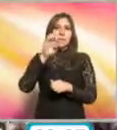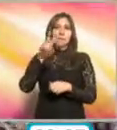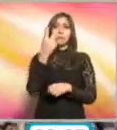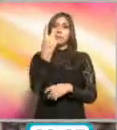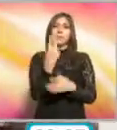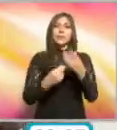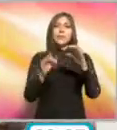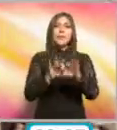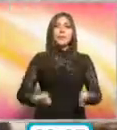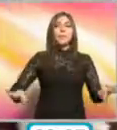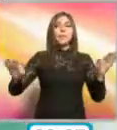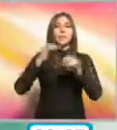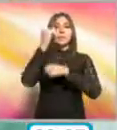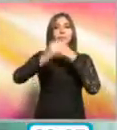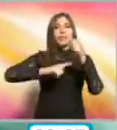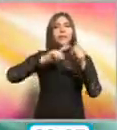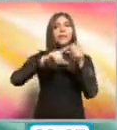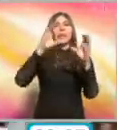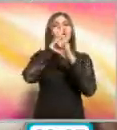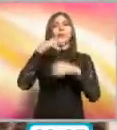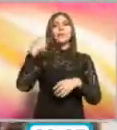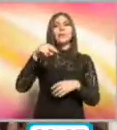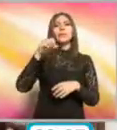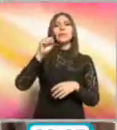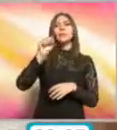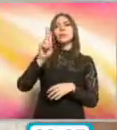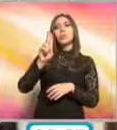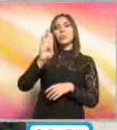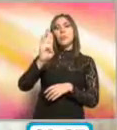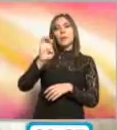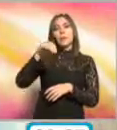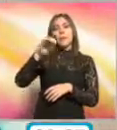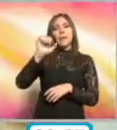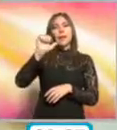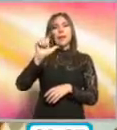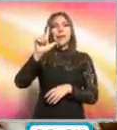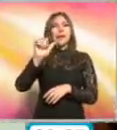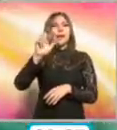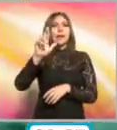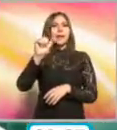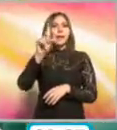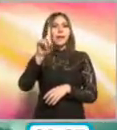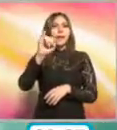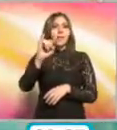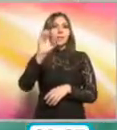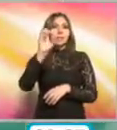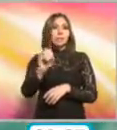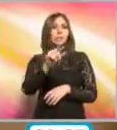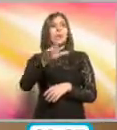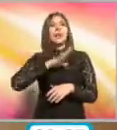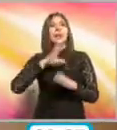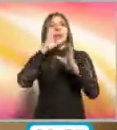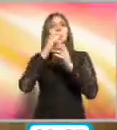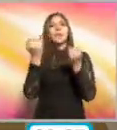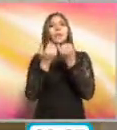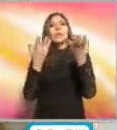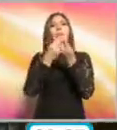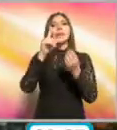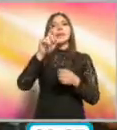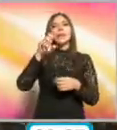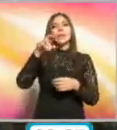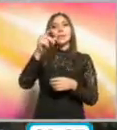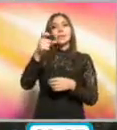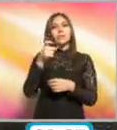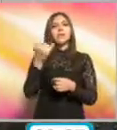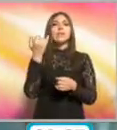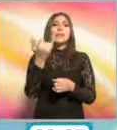nivel internacional. Y este tema se titula Súbeme a la radio, donde participa Sion y Lennox. De verdad, lleva varios,